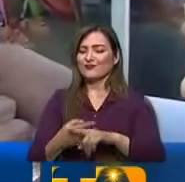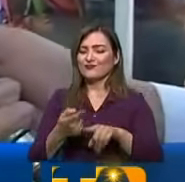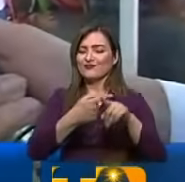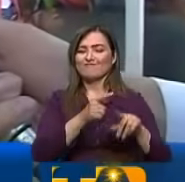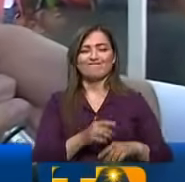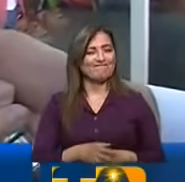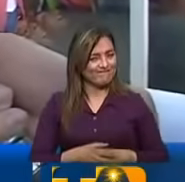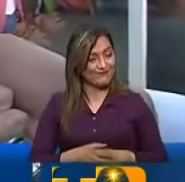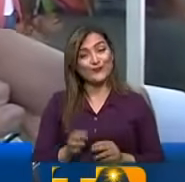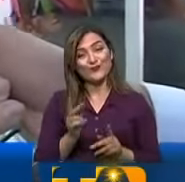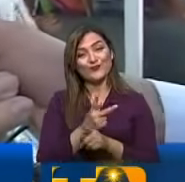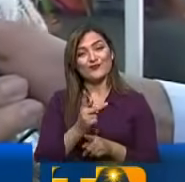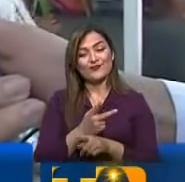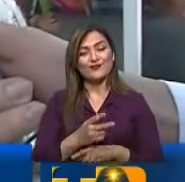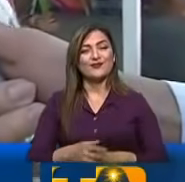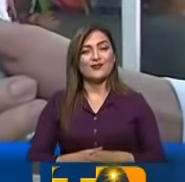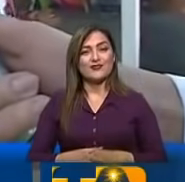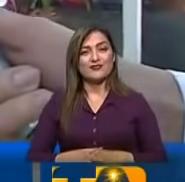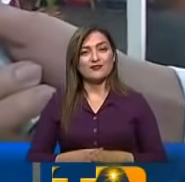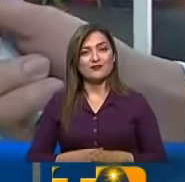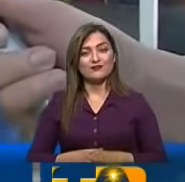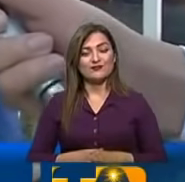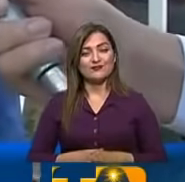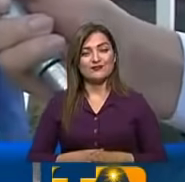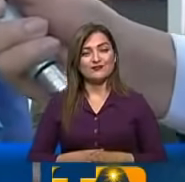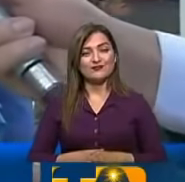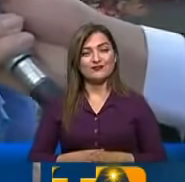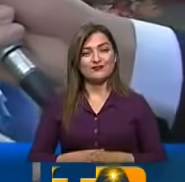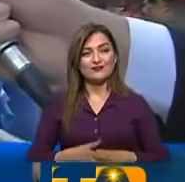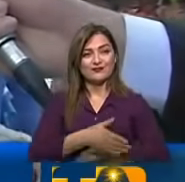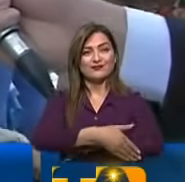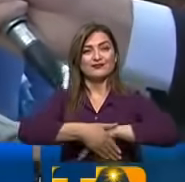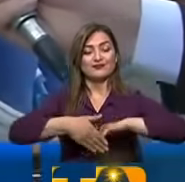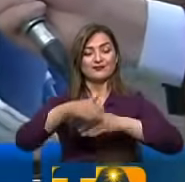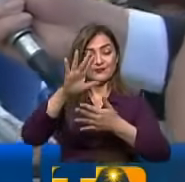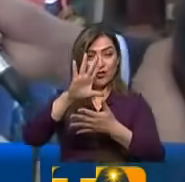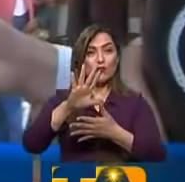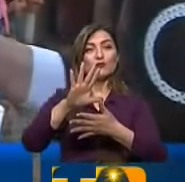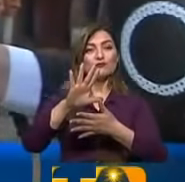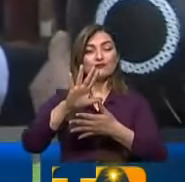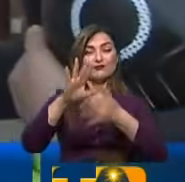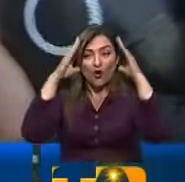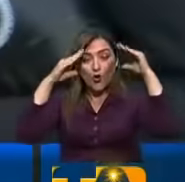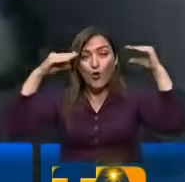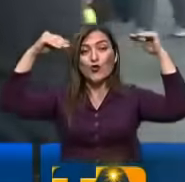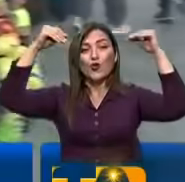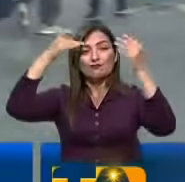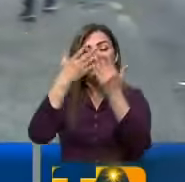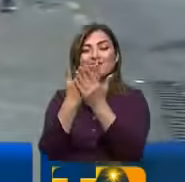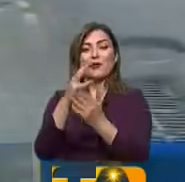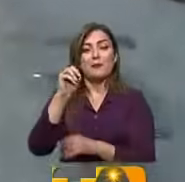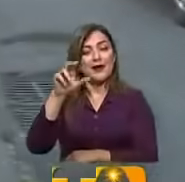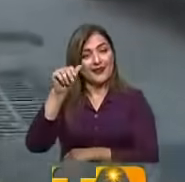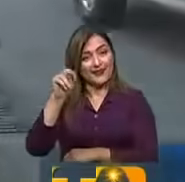que se tiene de productos. Aquí estamos en la avenida América, entre la Colón hasta la avenida Mariana de